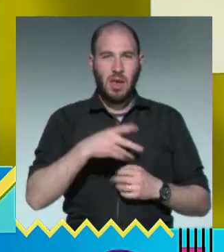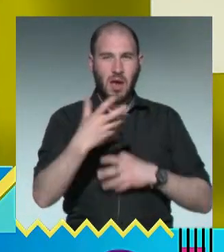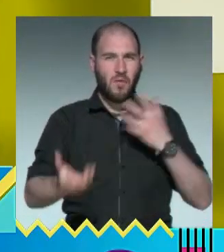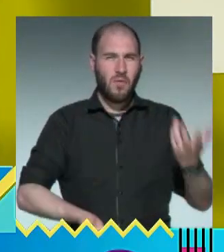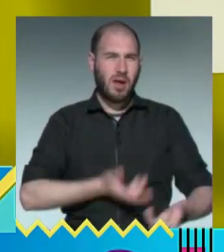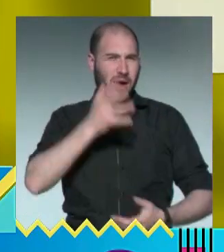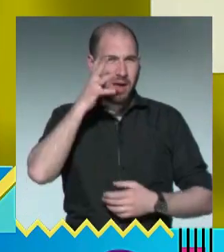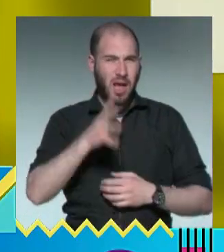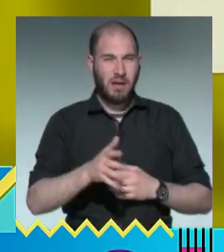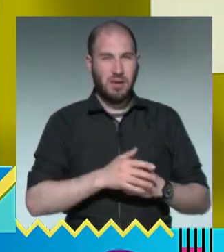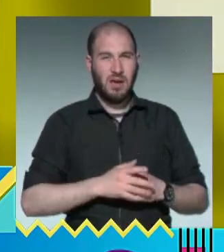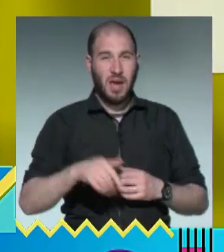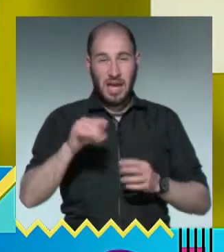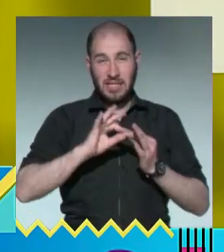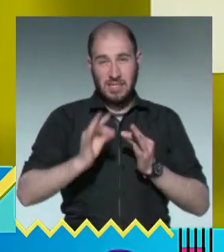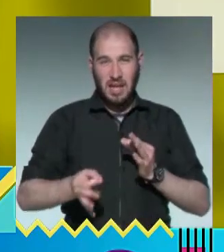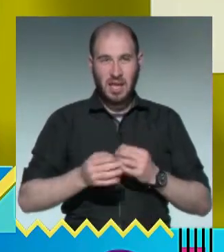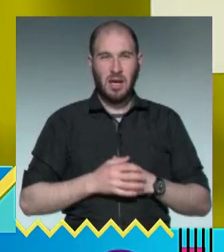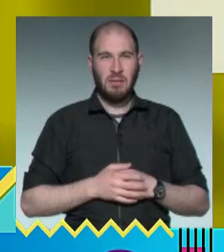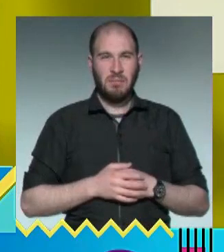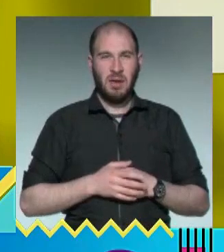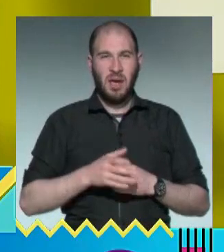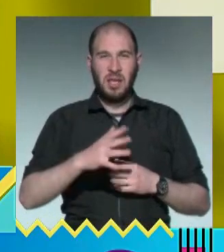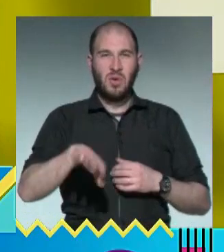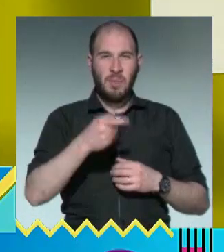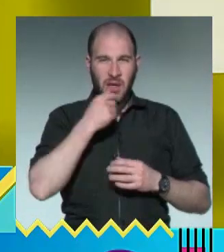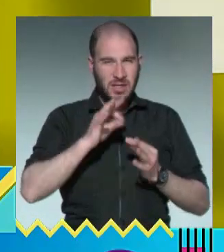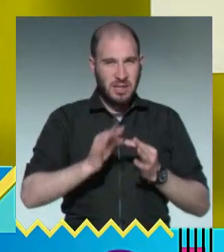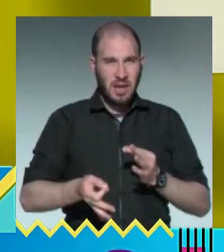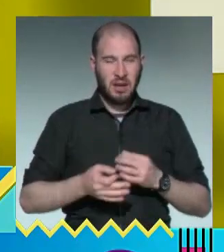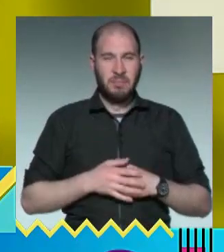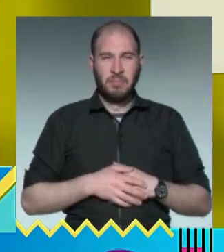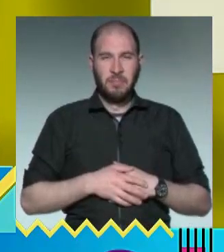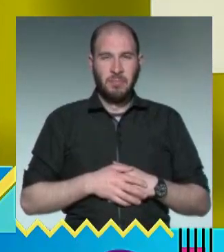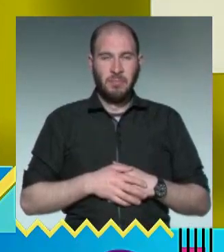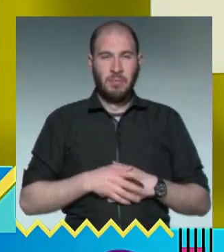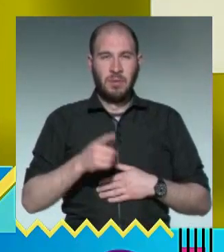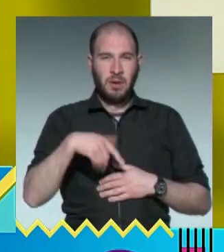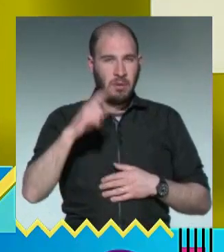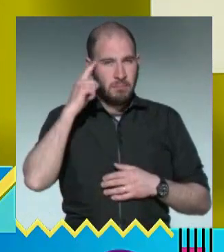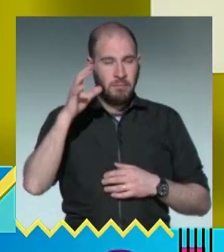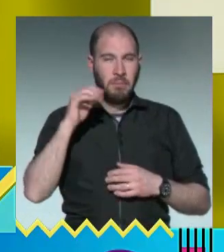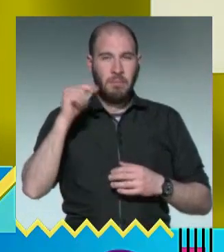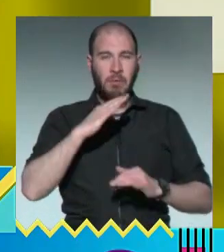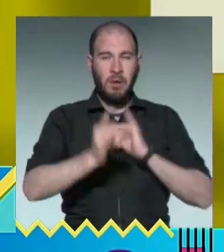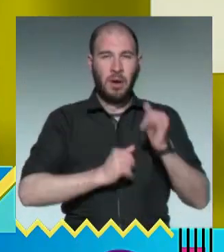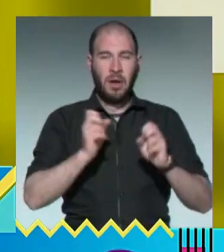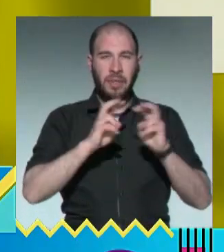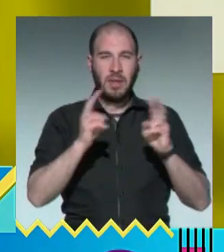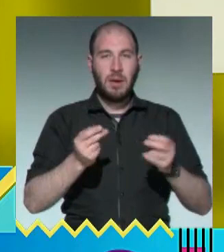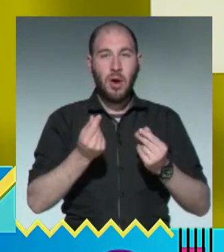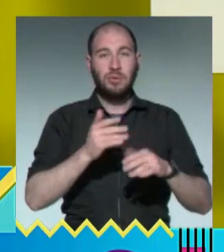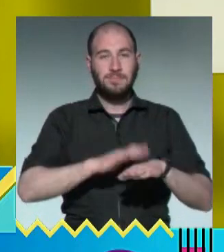gran incendio acá nomás, ¿no?, muy cerca de la ciudad de Mendoza. Como para tener en cuenta y ya empezar a hablar en lo que tiene que ver con el